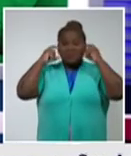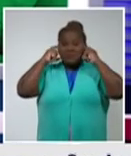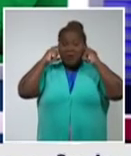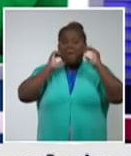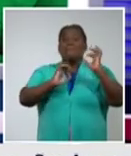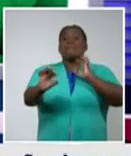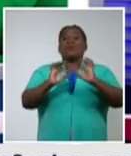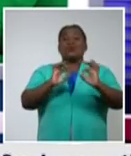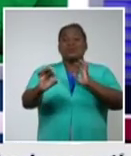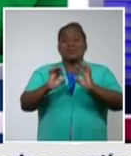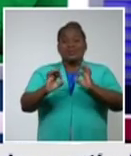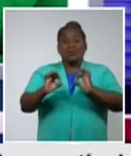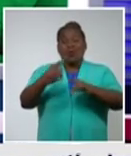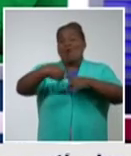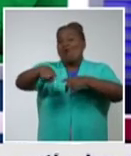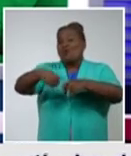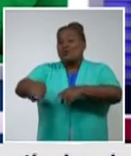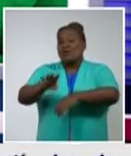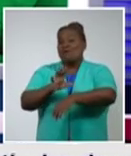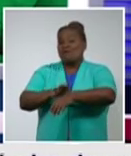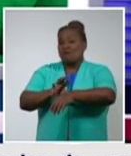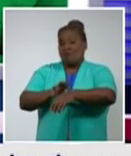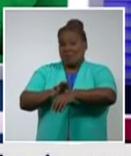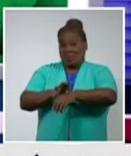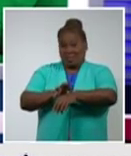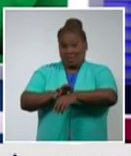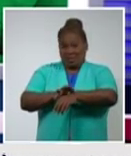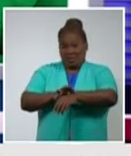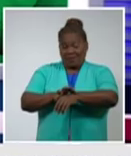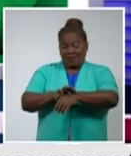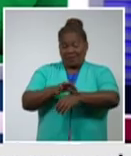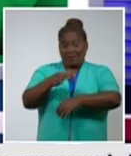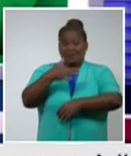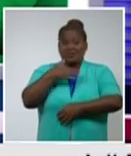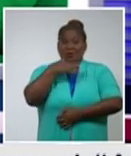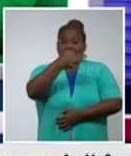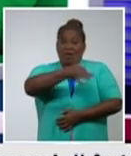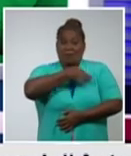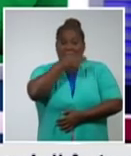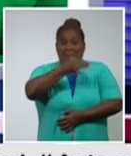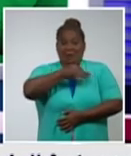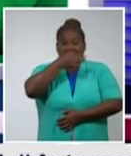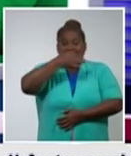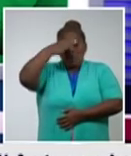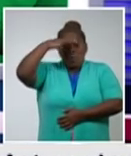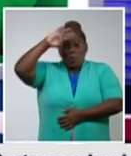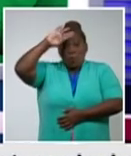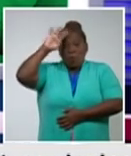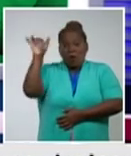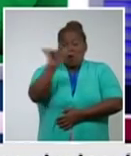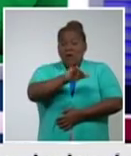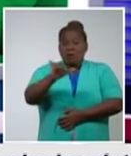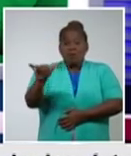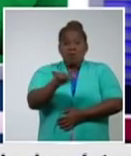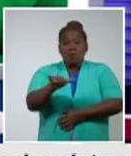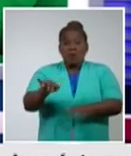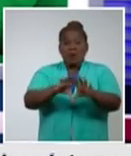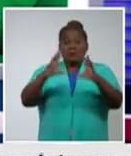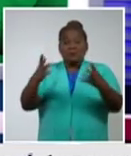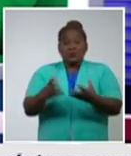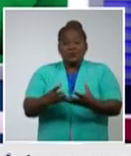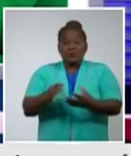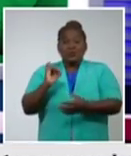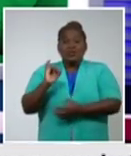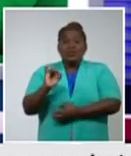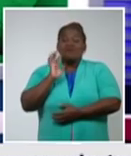otras enfermedades. Yo quiero decirte que en Cuba, igual que en todo el mundo, las infecciones